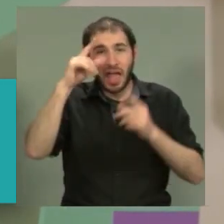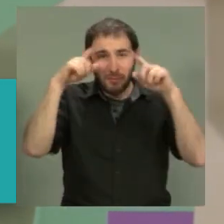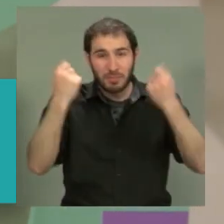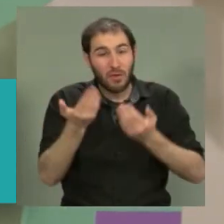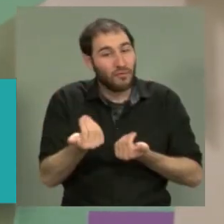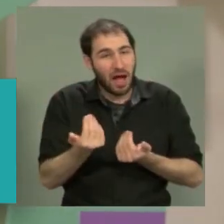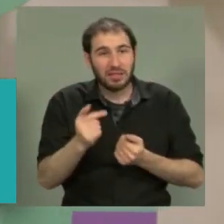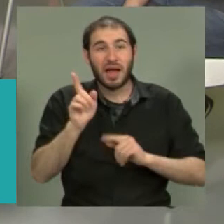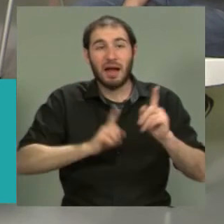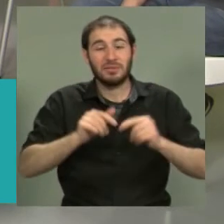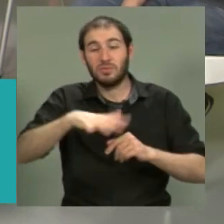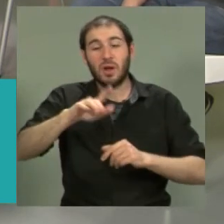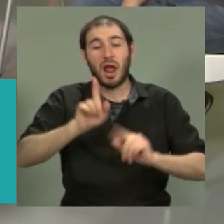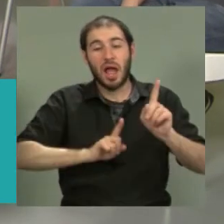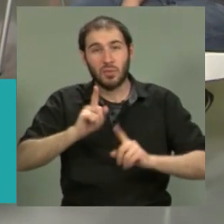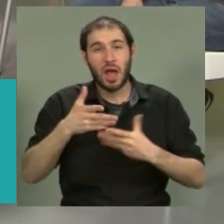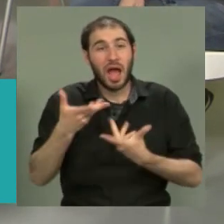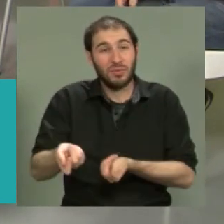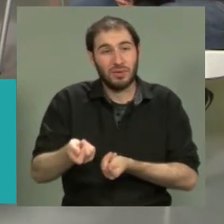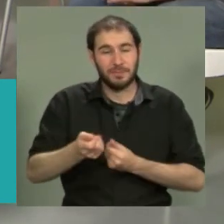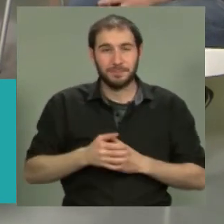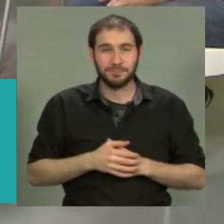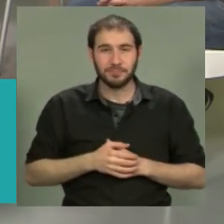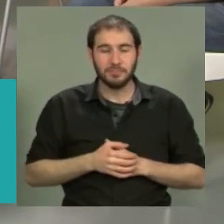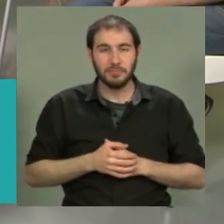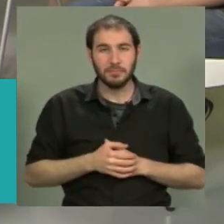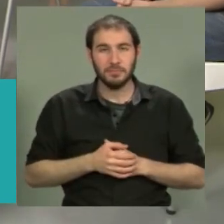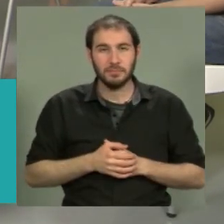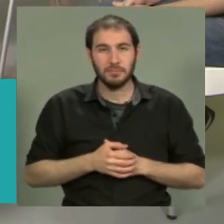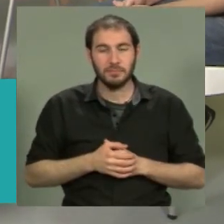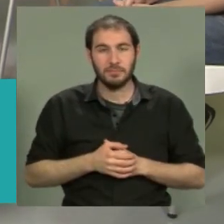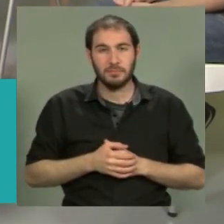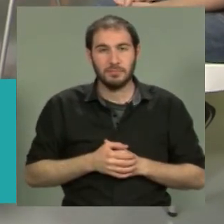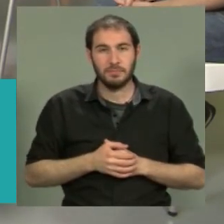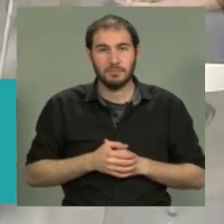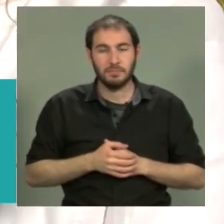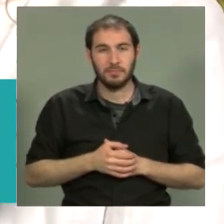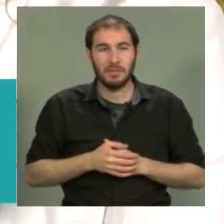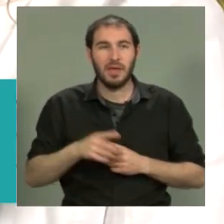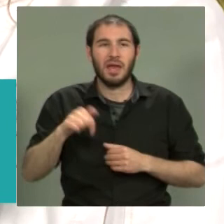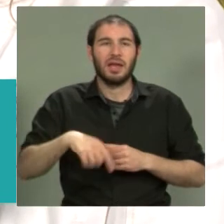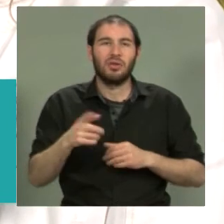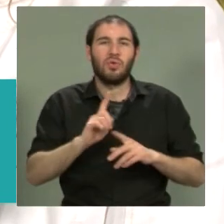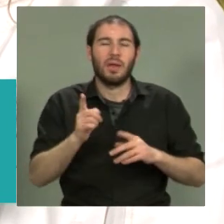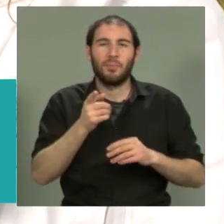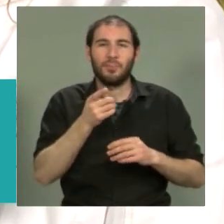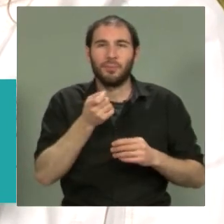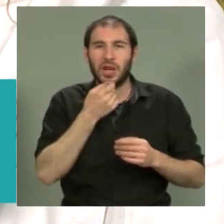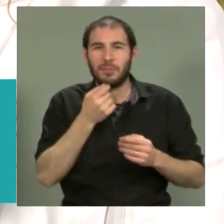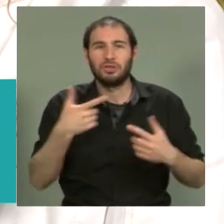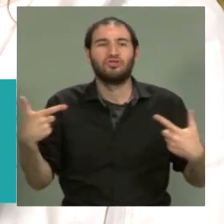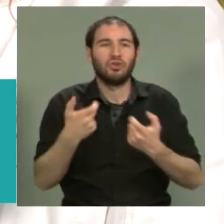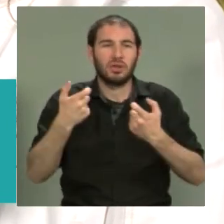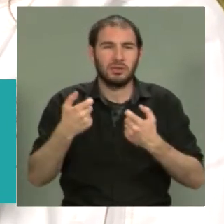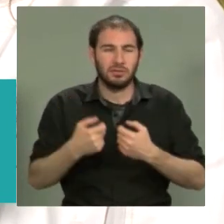a veces en ciertos lugares, asistiéndolos. Entonces, acá no tenemos que hacer el